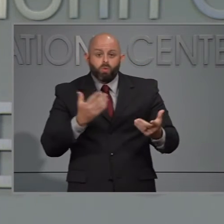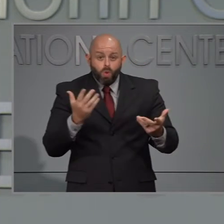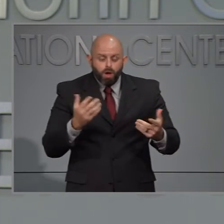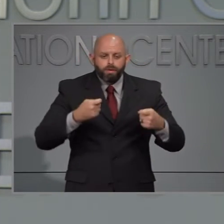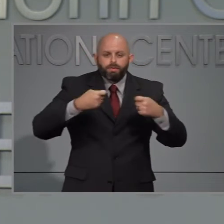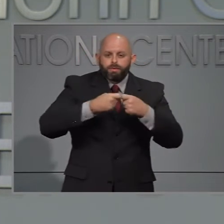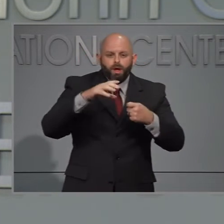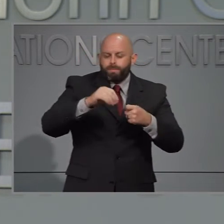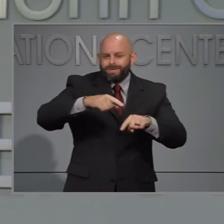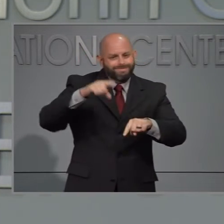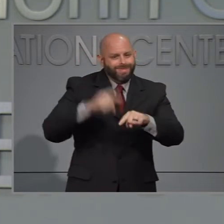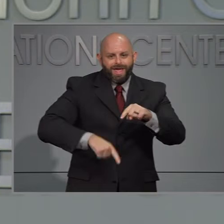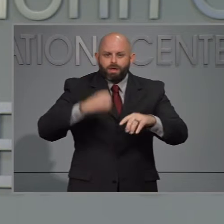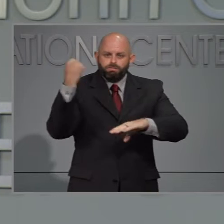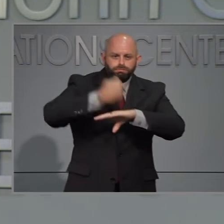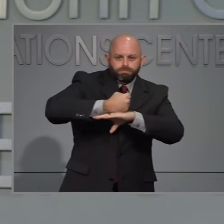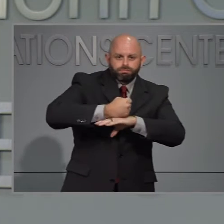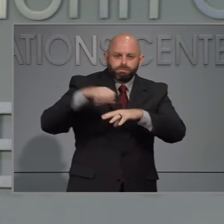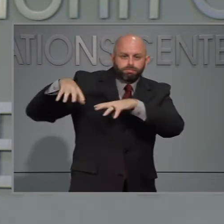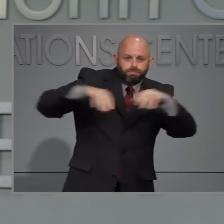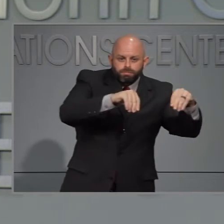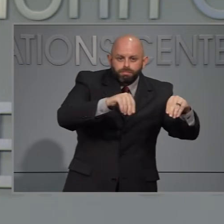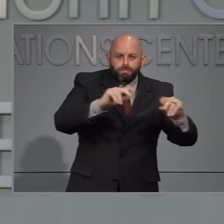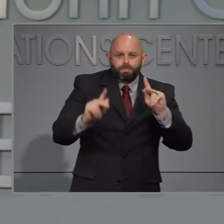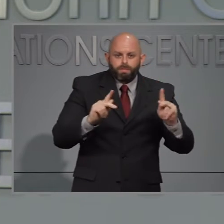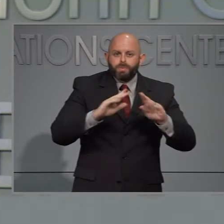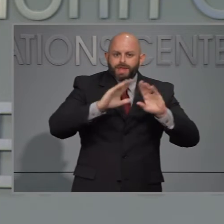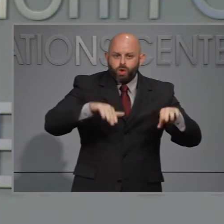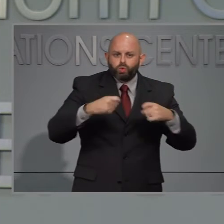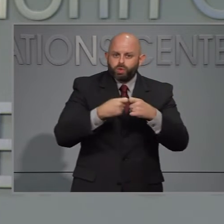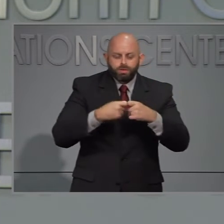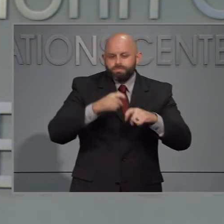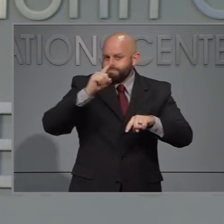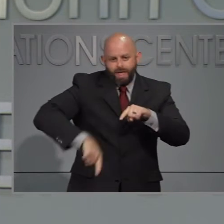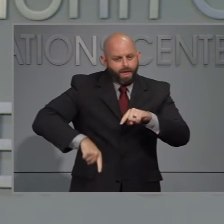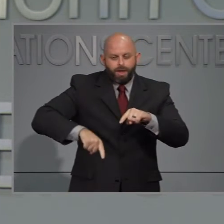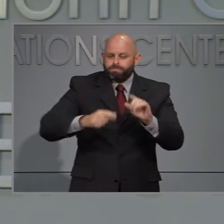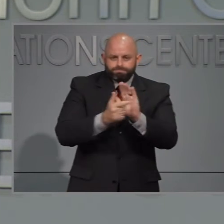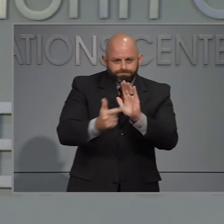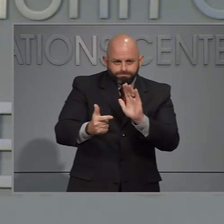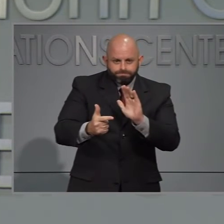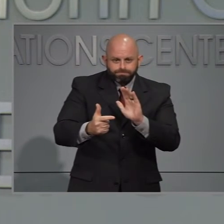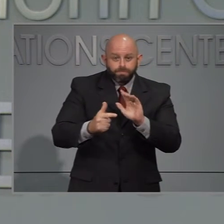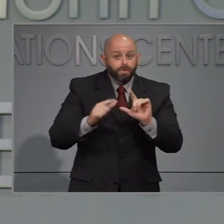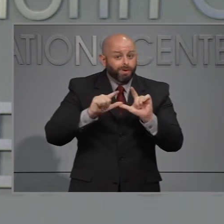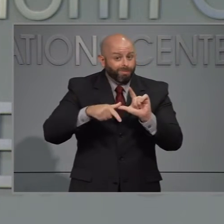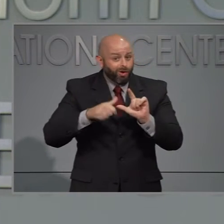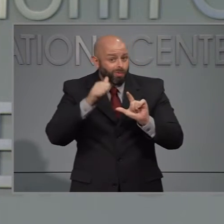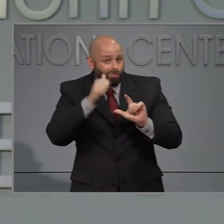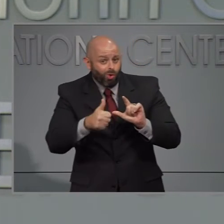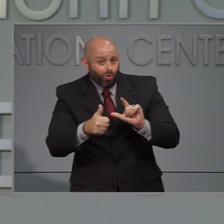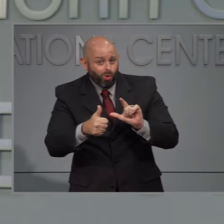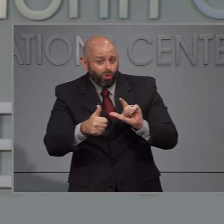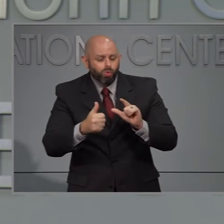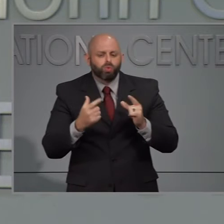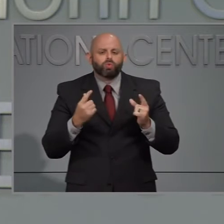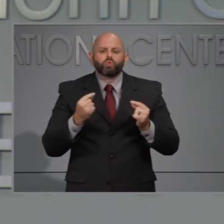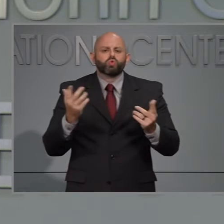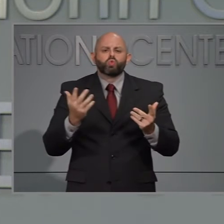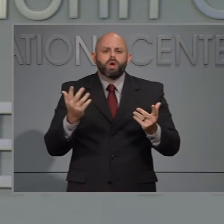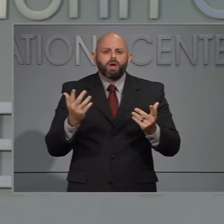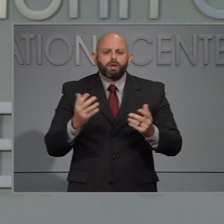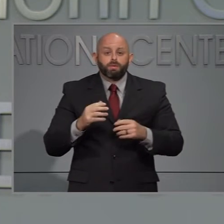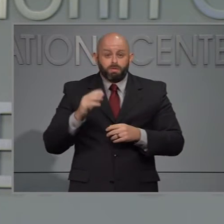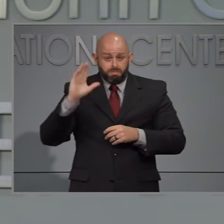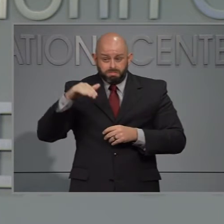luz. Eso se vence el día de mañana. ¿Puede hablar usted de qué es lo que usted tiene en mente, de cómo